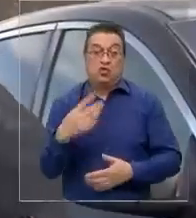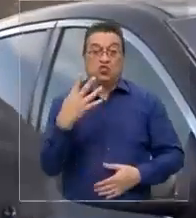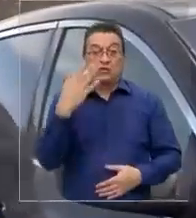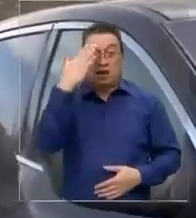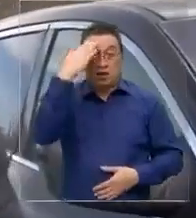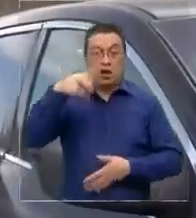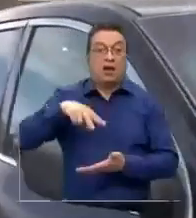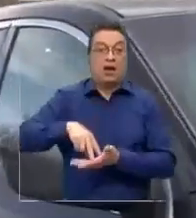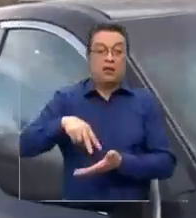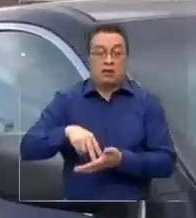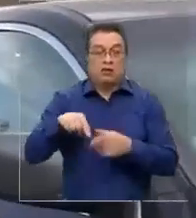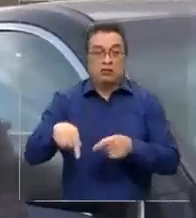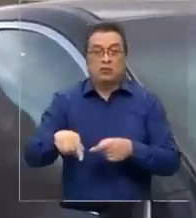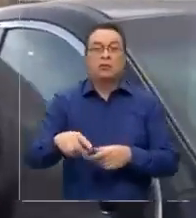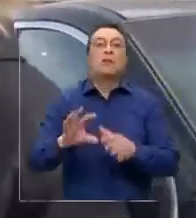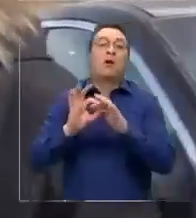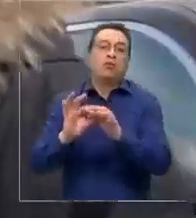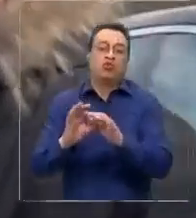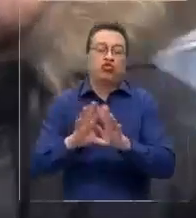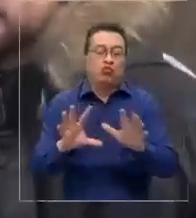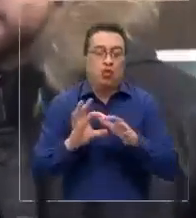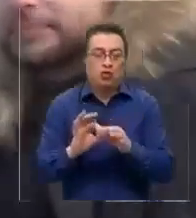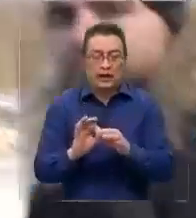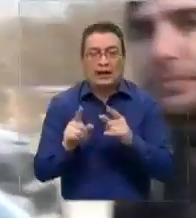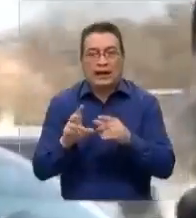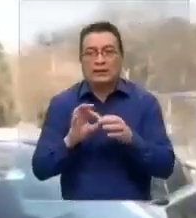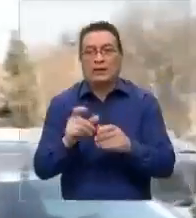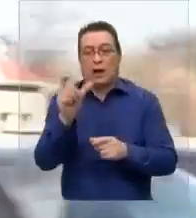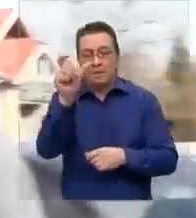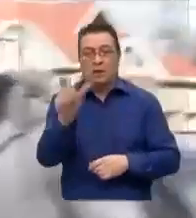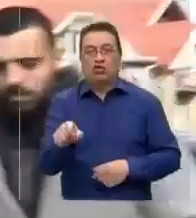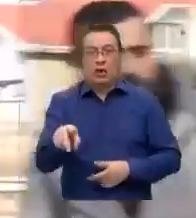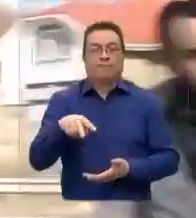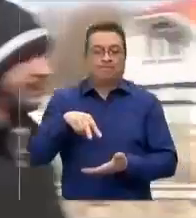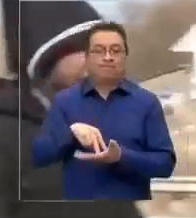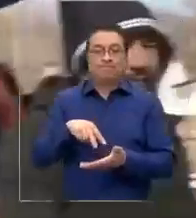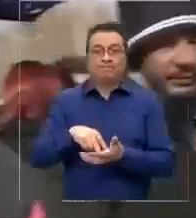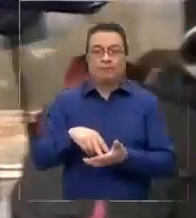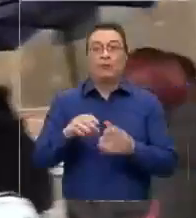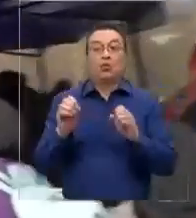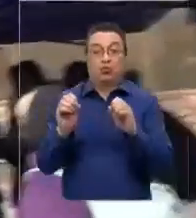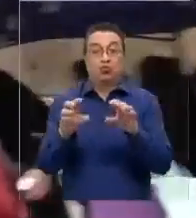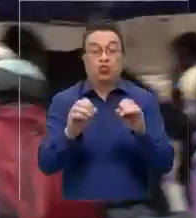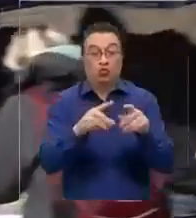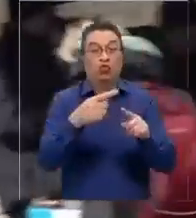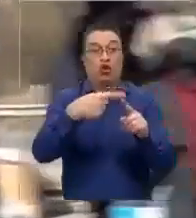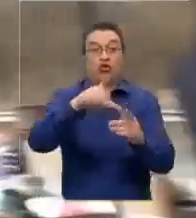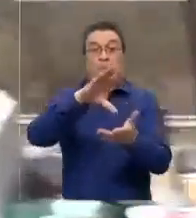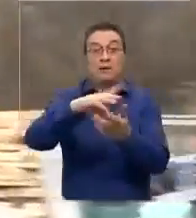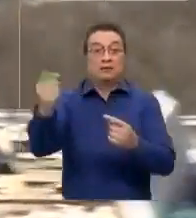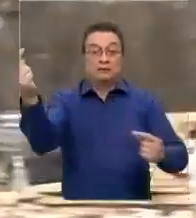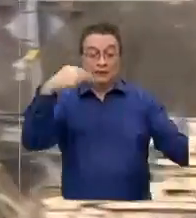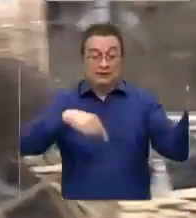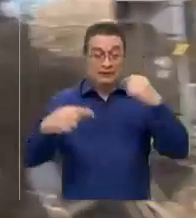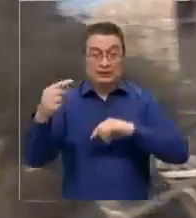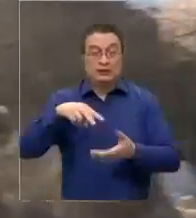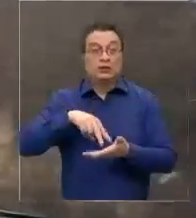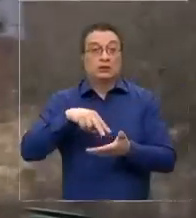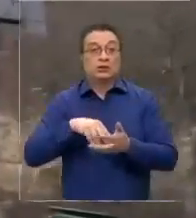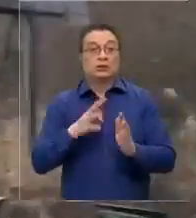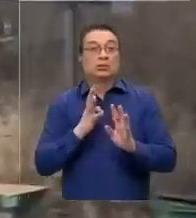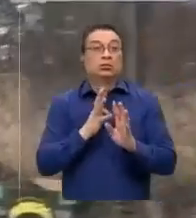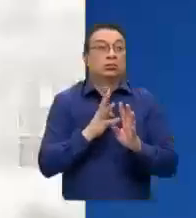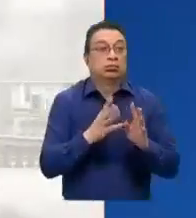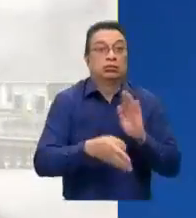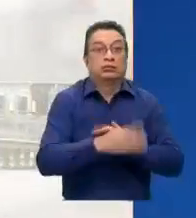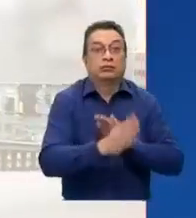tanto, esperando para poder llegar a este punto. Thank you very much. Muchas gracias. Una de las personas que están aquí esperando, donde hay varios extranjeros.